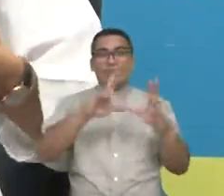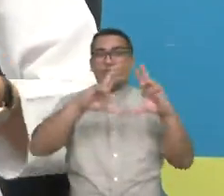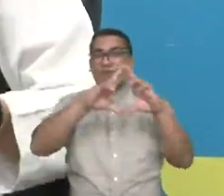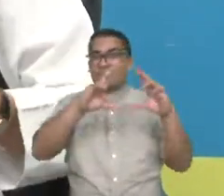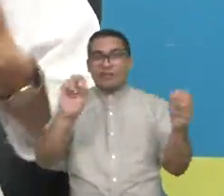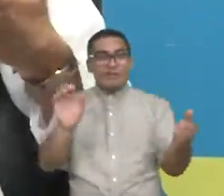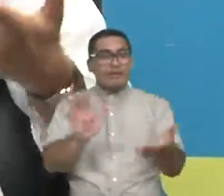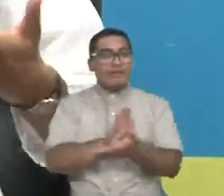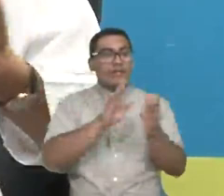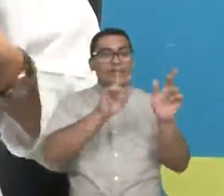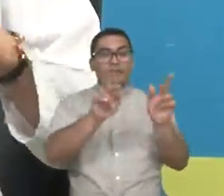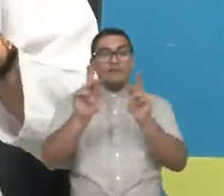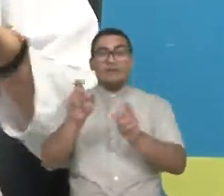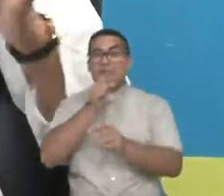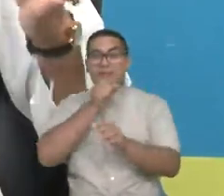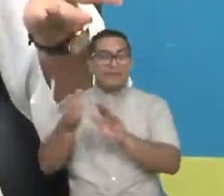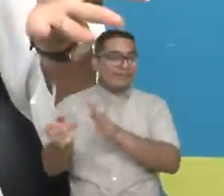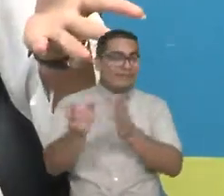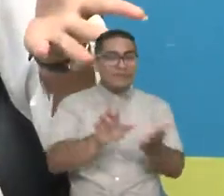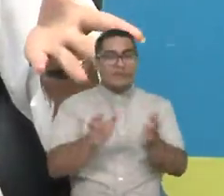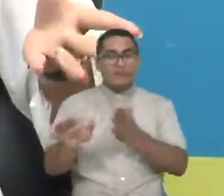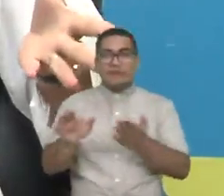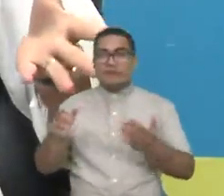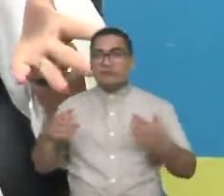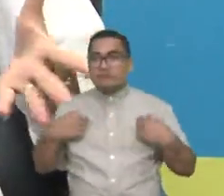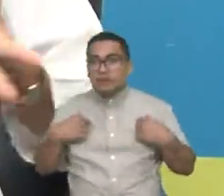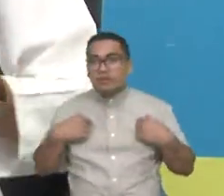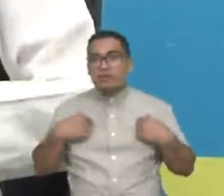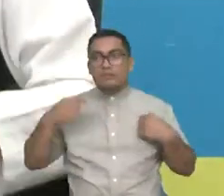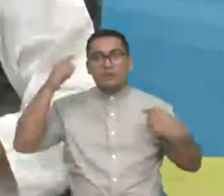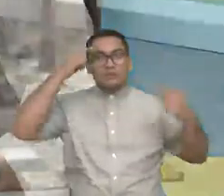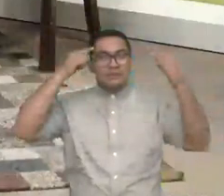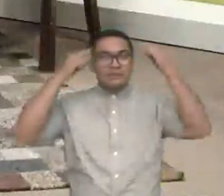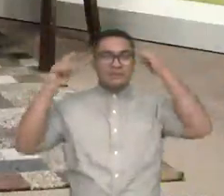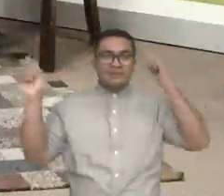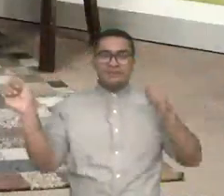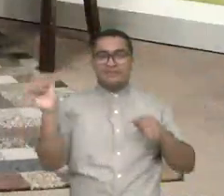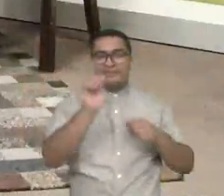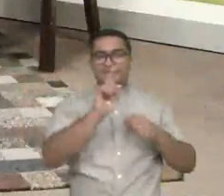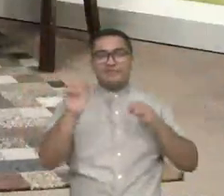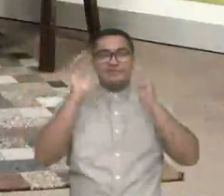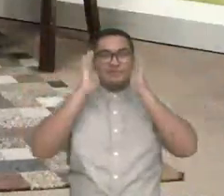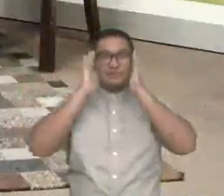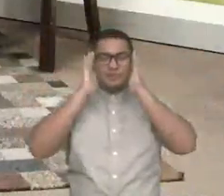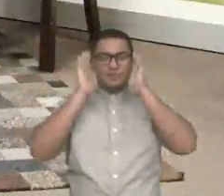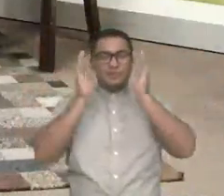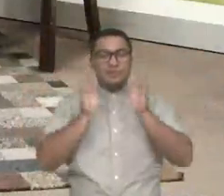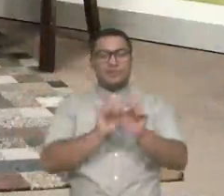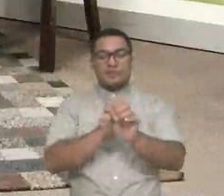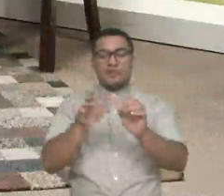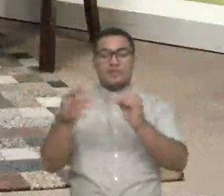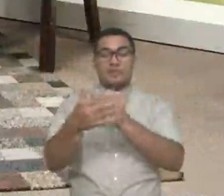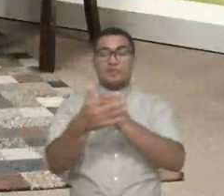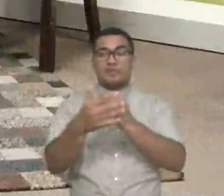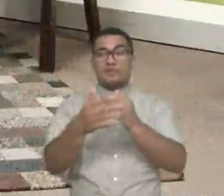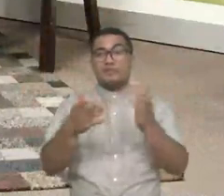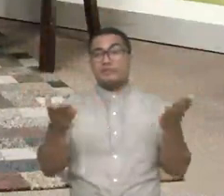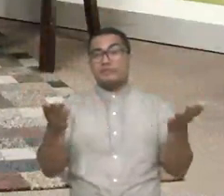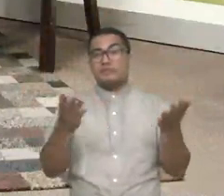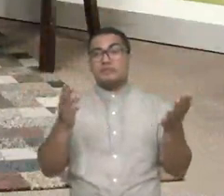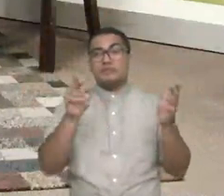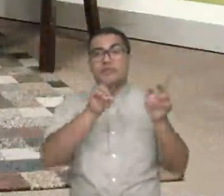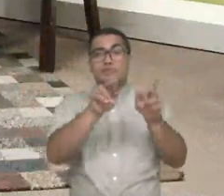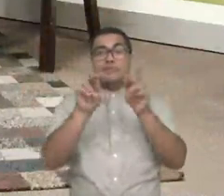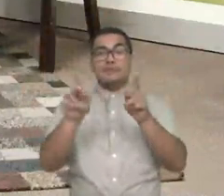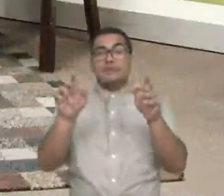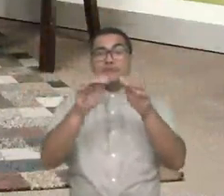que se van a morir todos los ancianos. O sea, un pensamiento catastrófico. Así andan diciendo que viene el coronavirus, el juicio final. Que todos nos